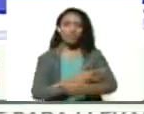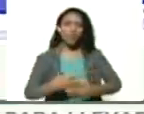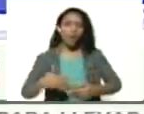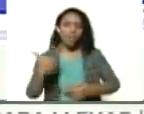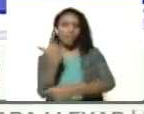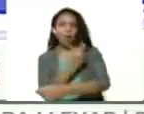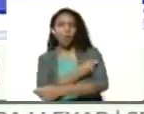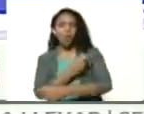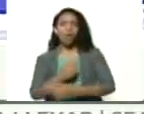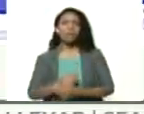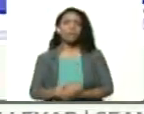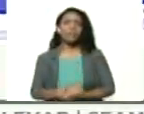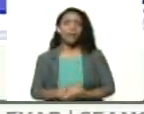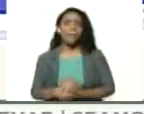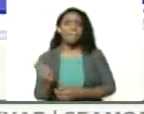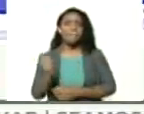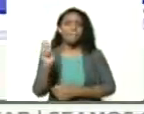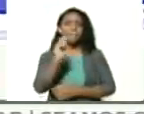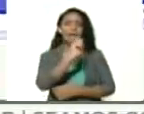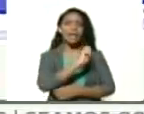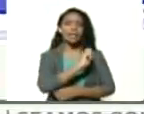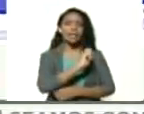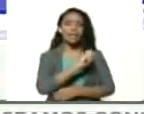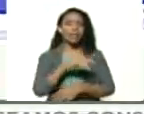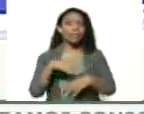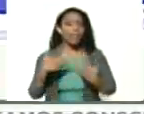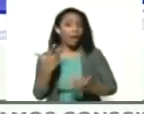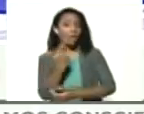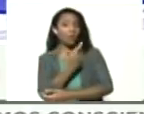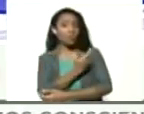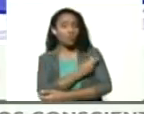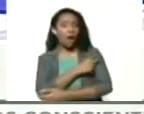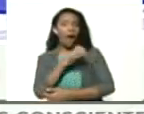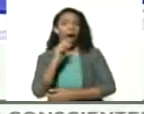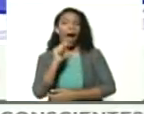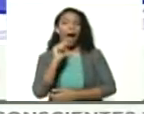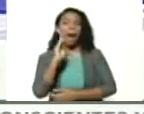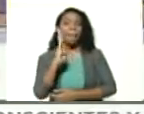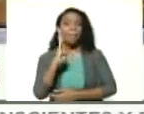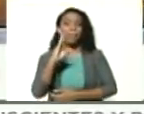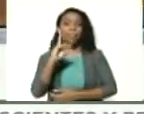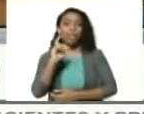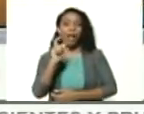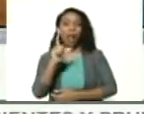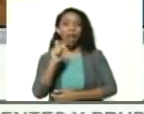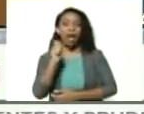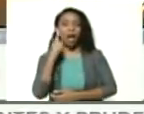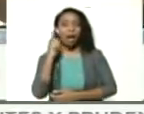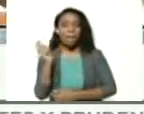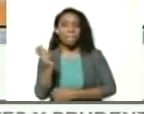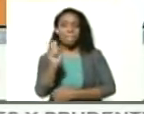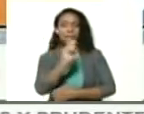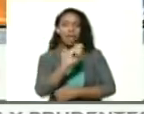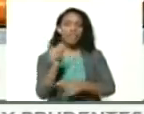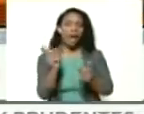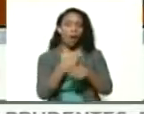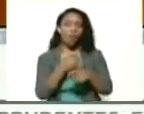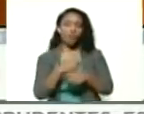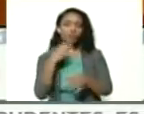vacunas por mes de la vacuna Abdala, ya por allá para el mes de agosto,